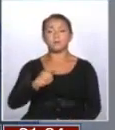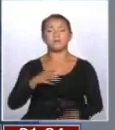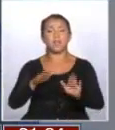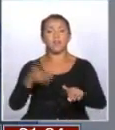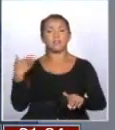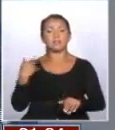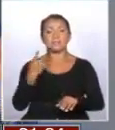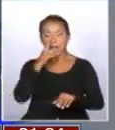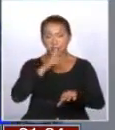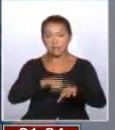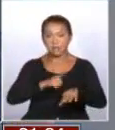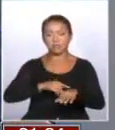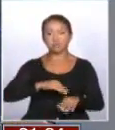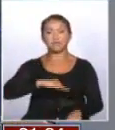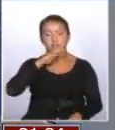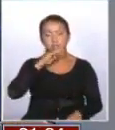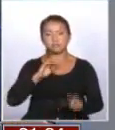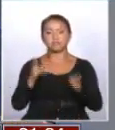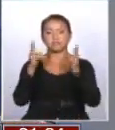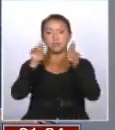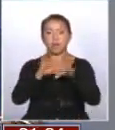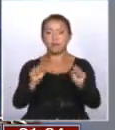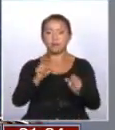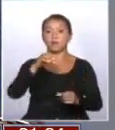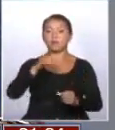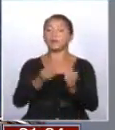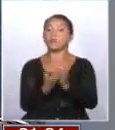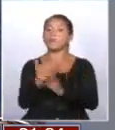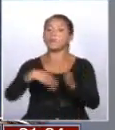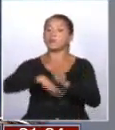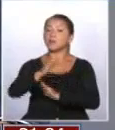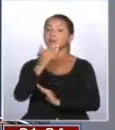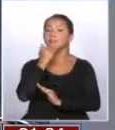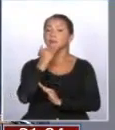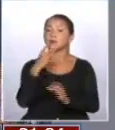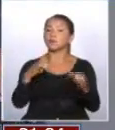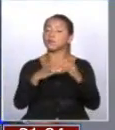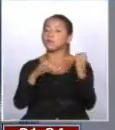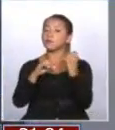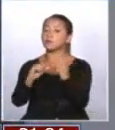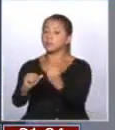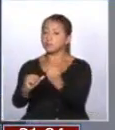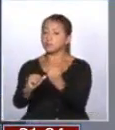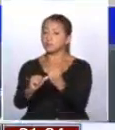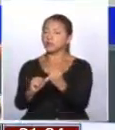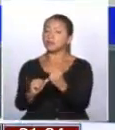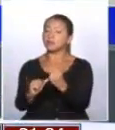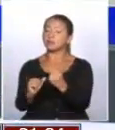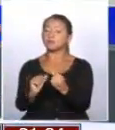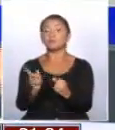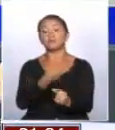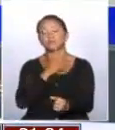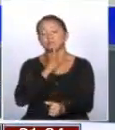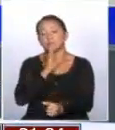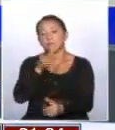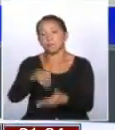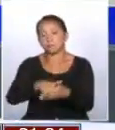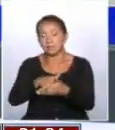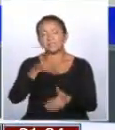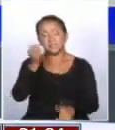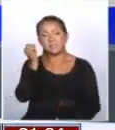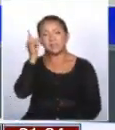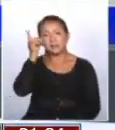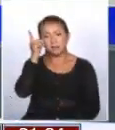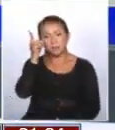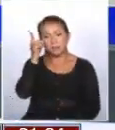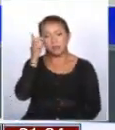tiempo suficiente de construir acuerdos al interior de la nueva mayoría y con la oposición, tengamos que votar. Sabemos al menos en el caso